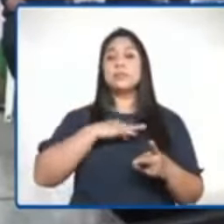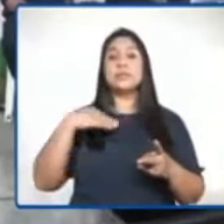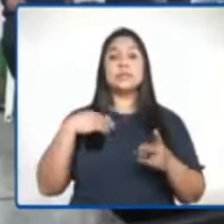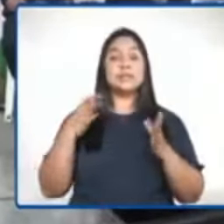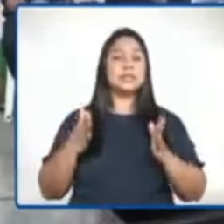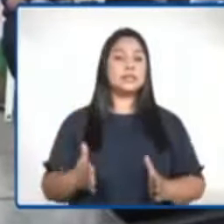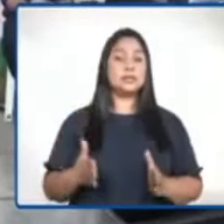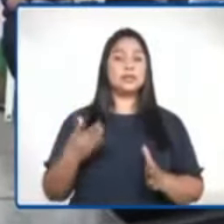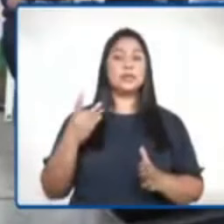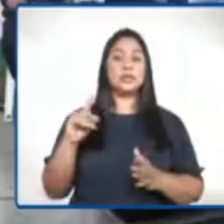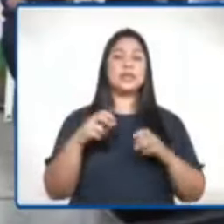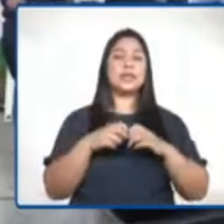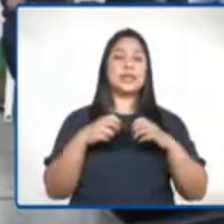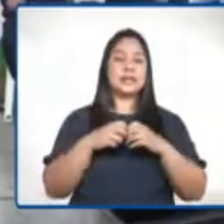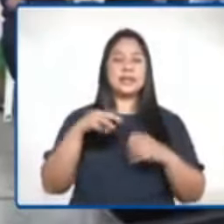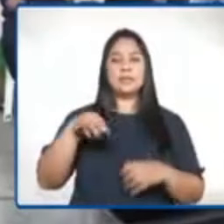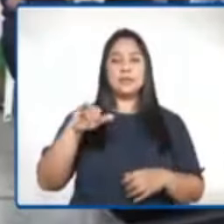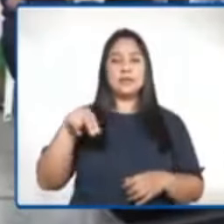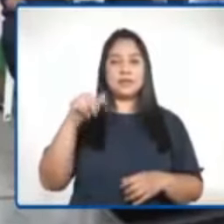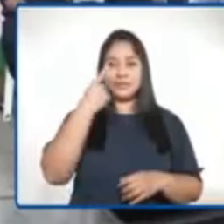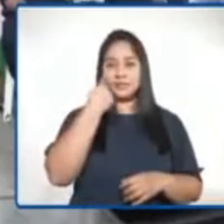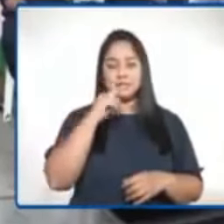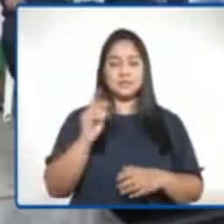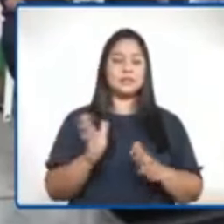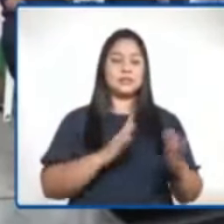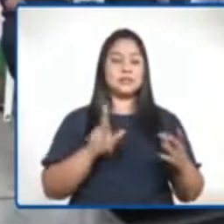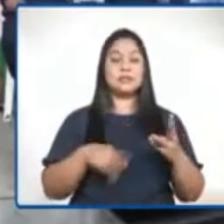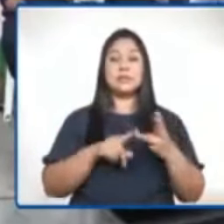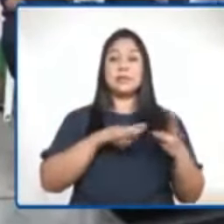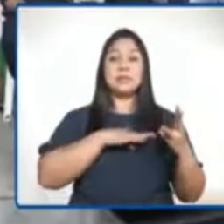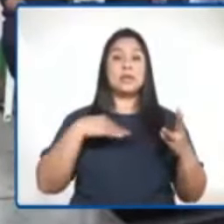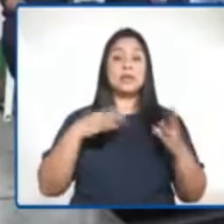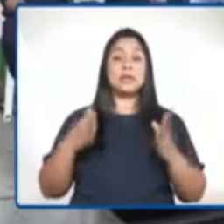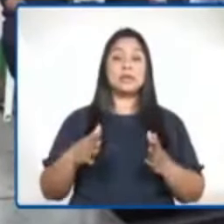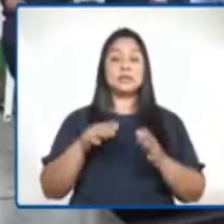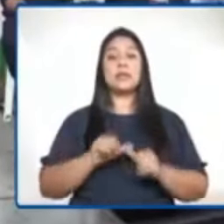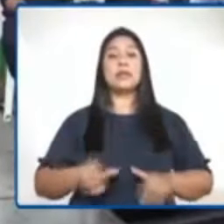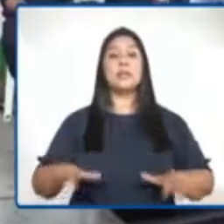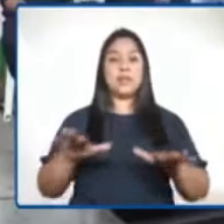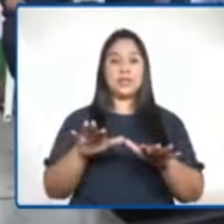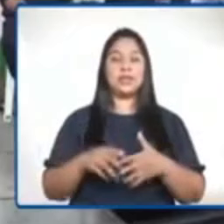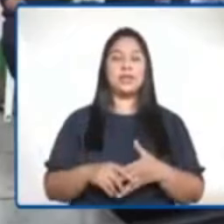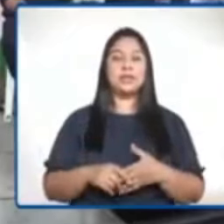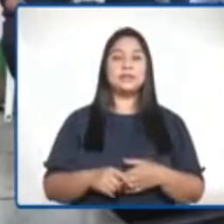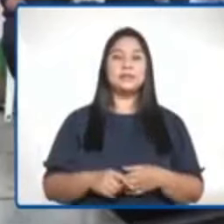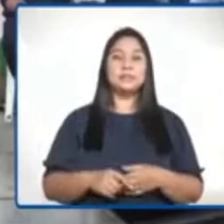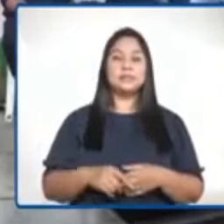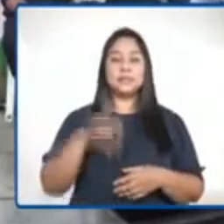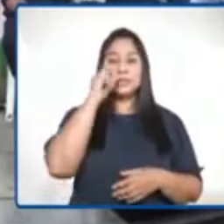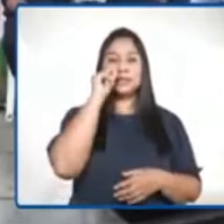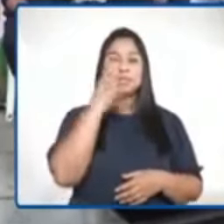ministro de Energía y Minas, el ministro de Medio Ambiente, señor